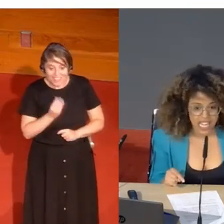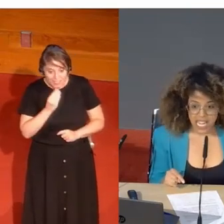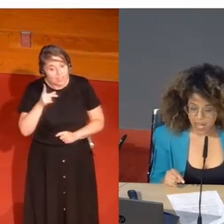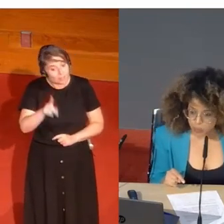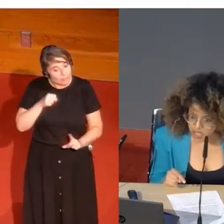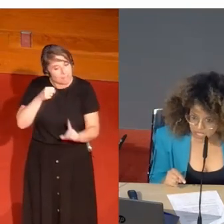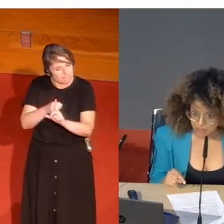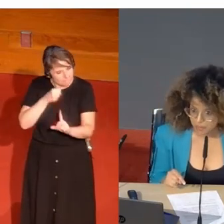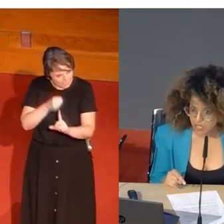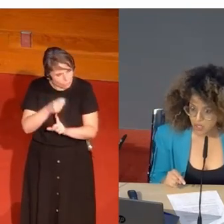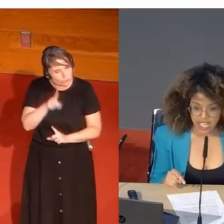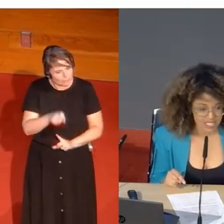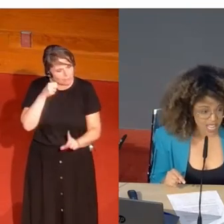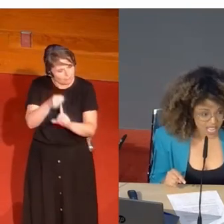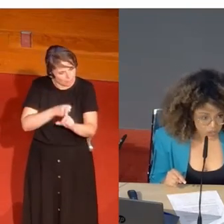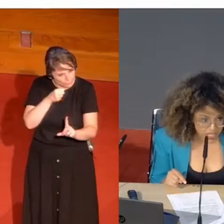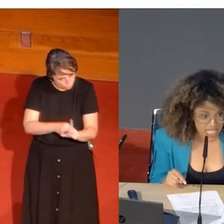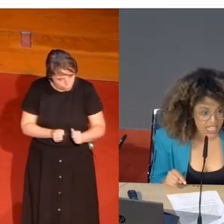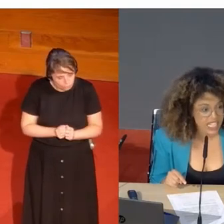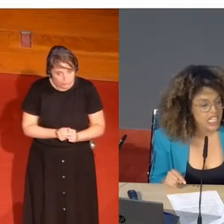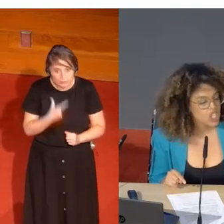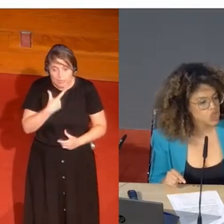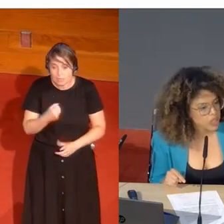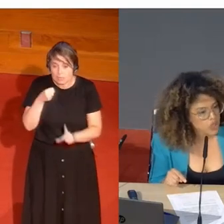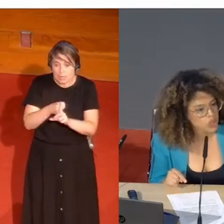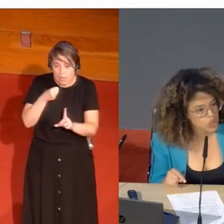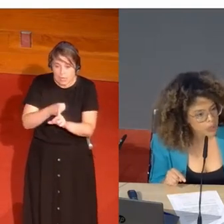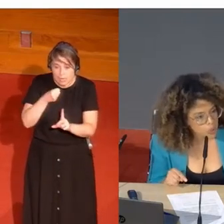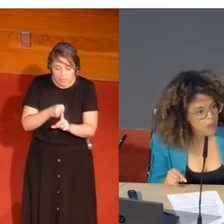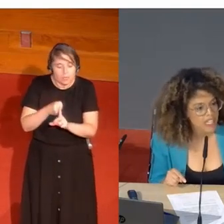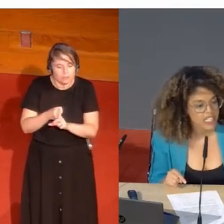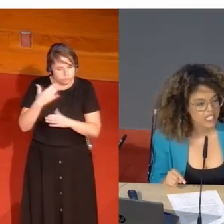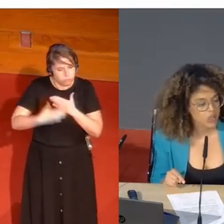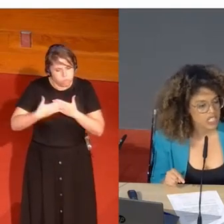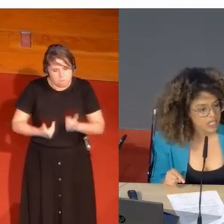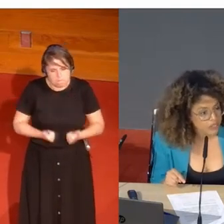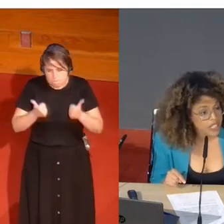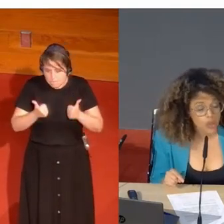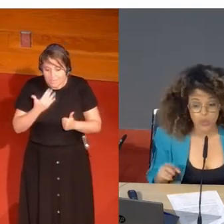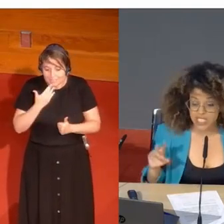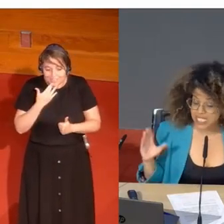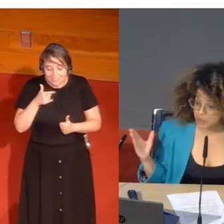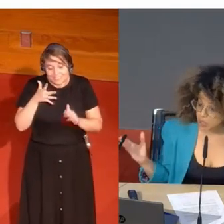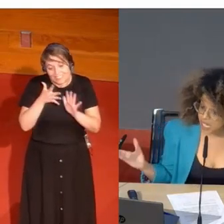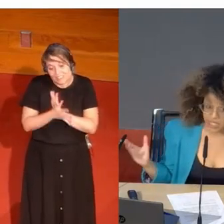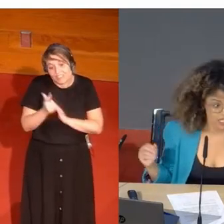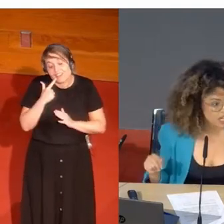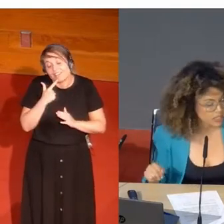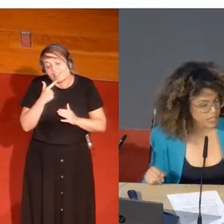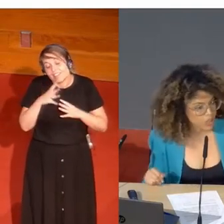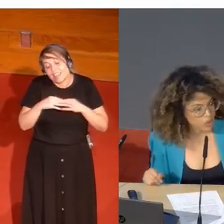está sometida a muchísima presión está asfixiada y sobre todo nos preocupa que lo que se define como una de las